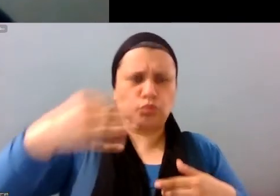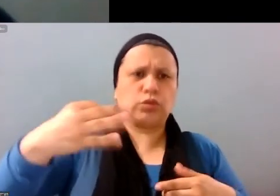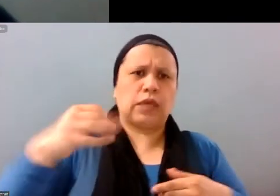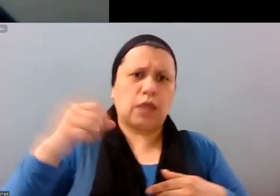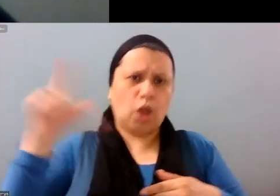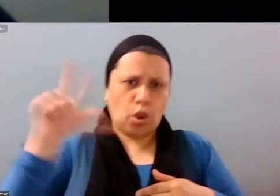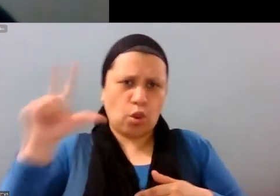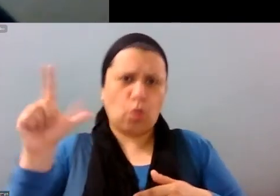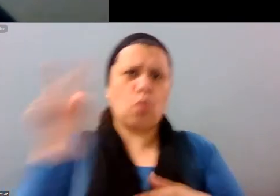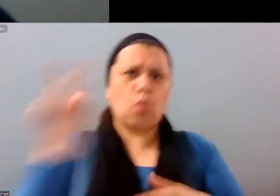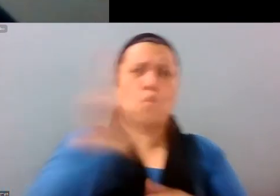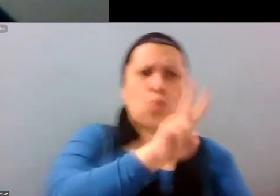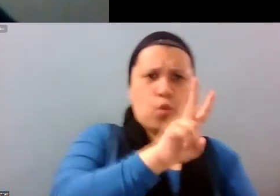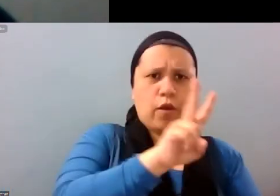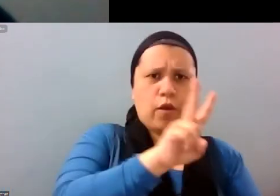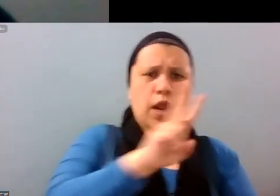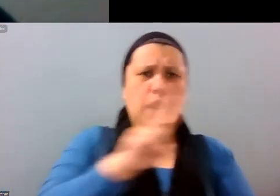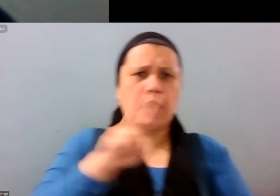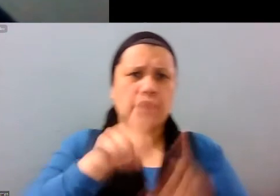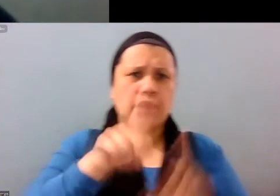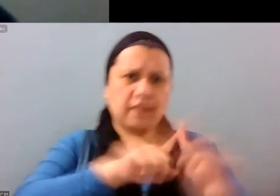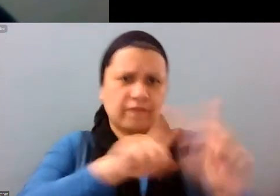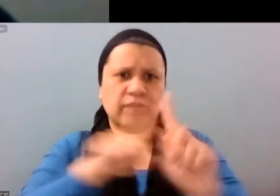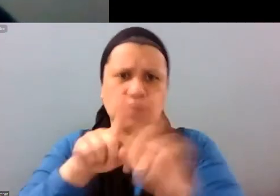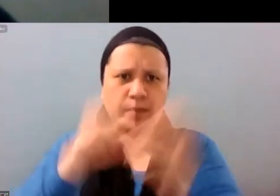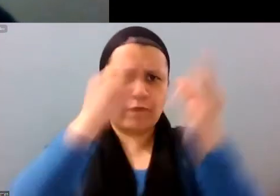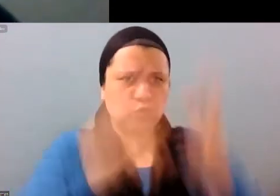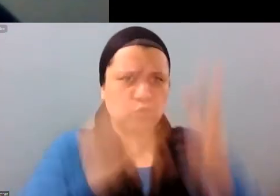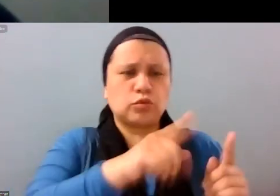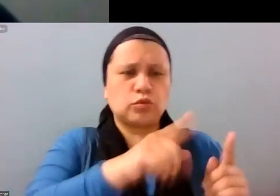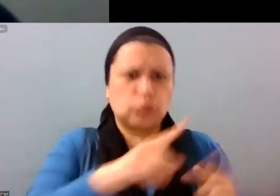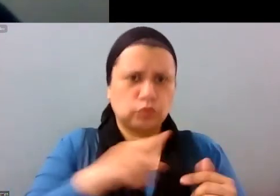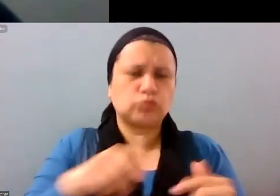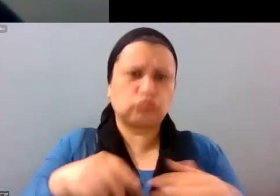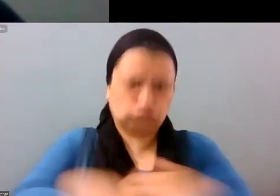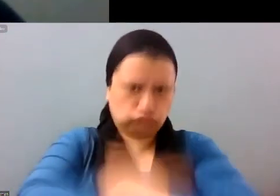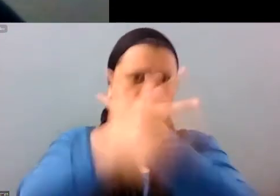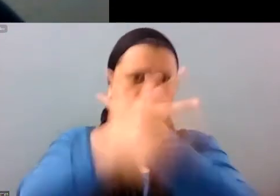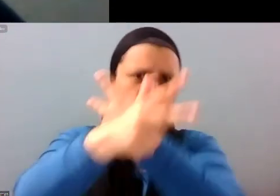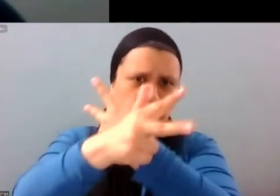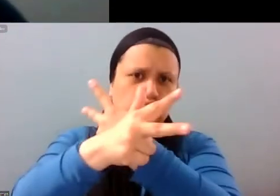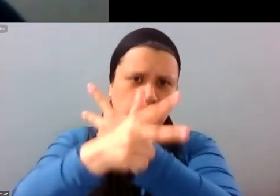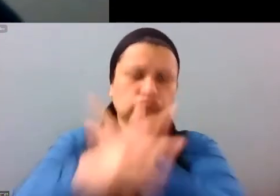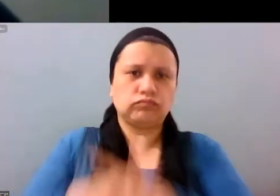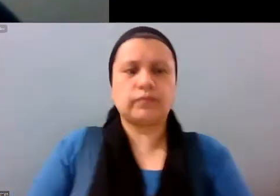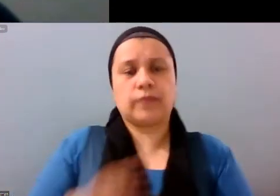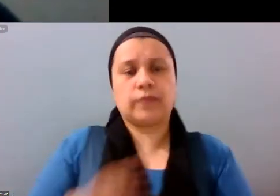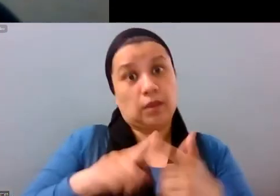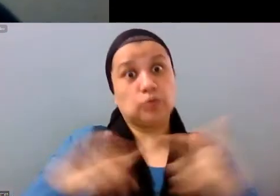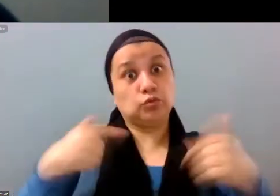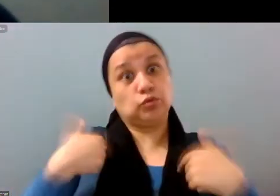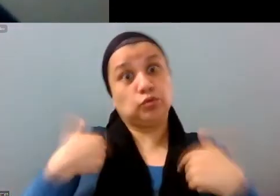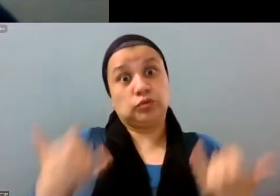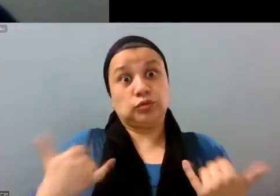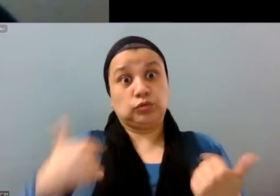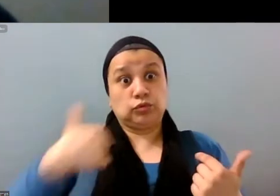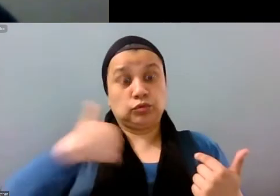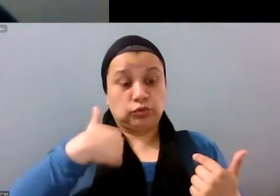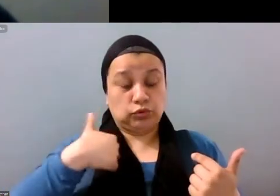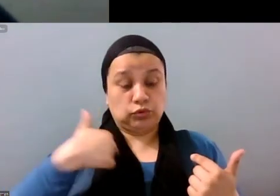tenía con su diferente cantidad de profesores la clase entonces pues de ahí adecuamos mi sala